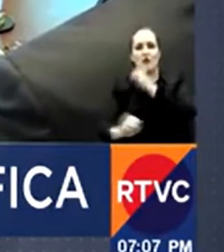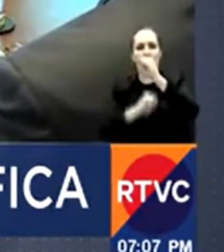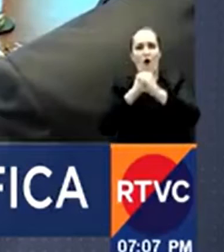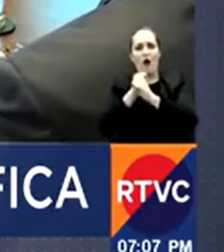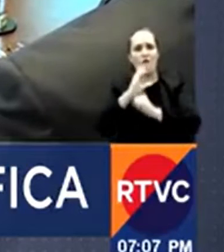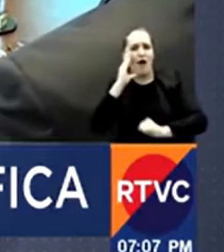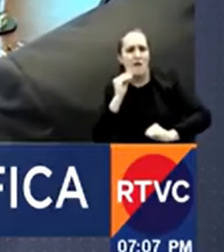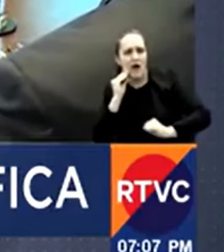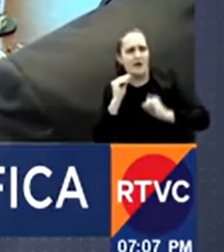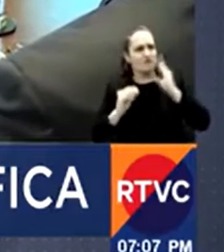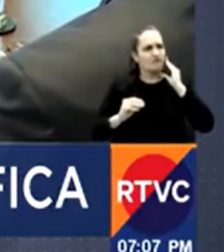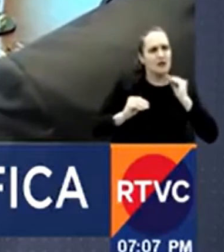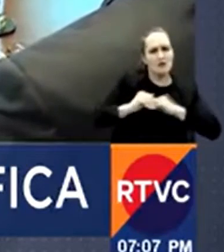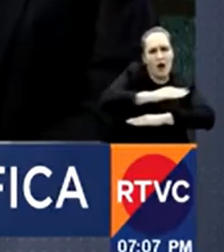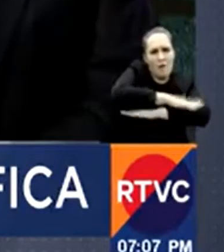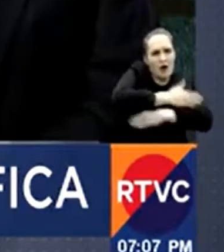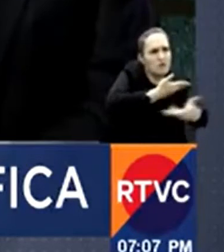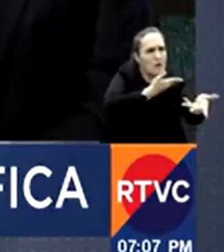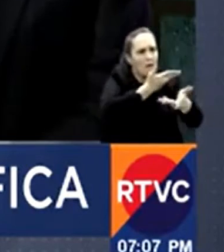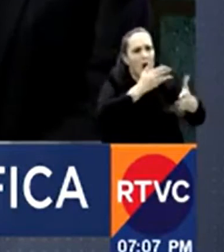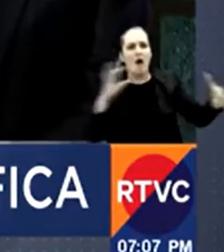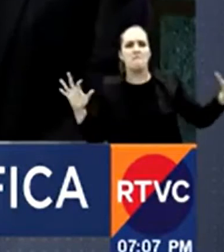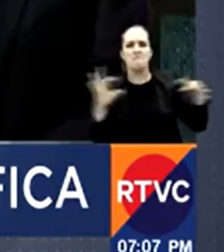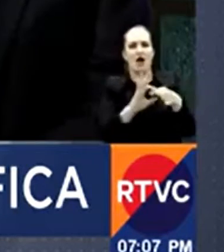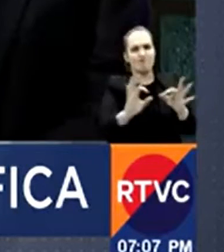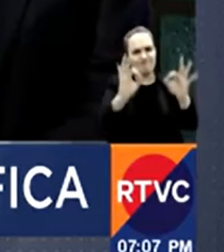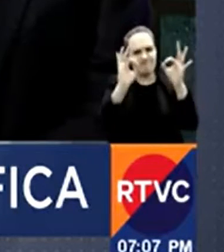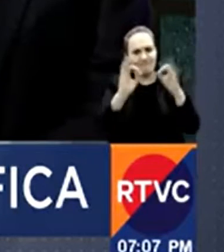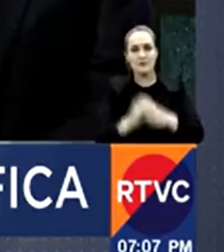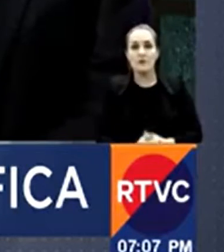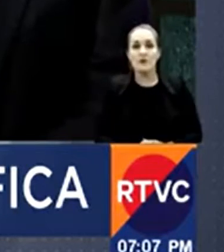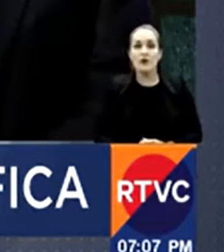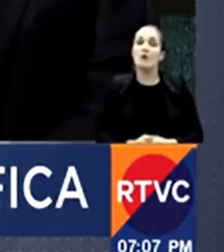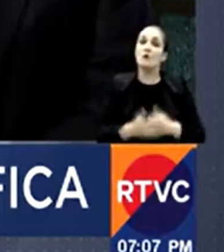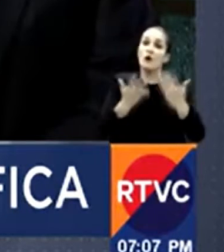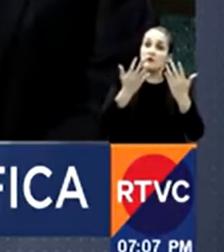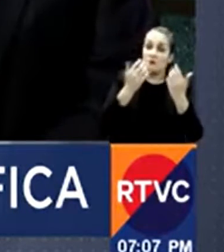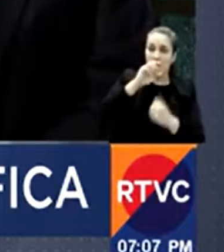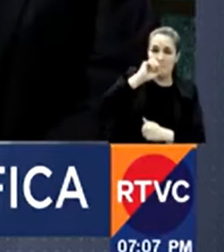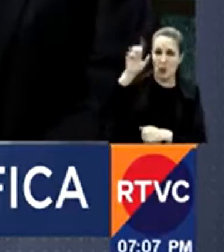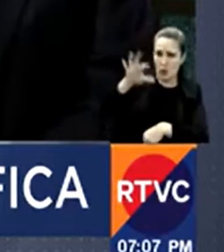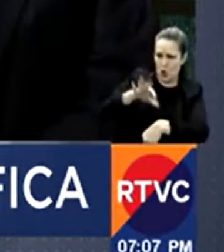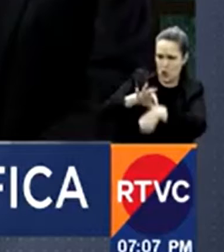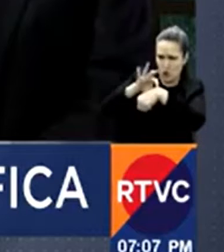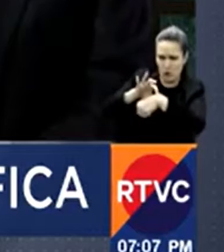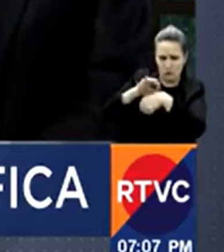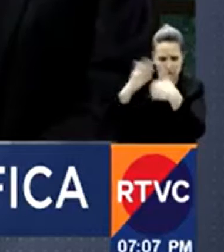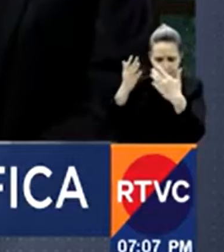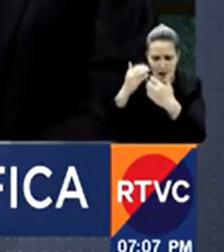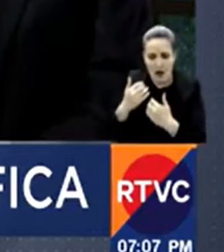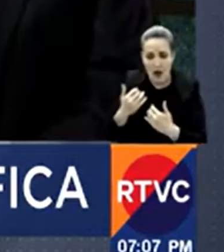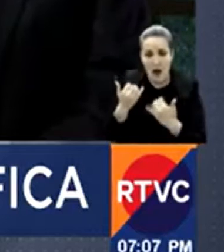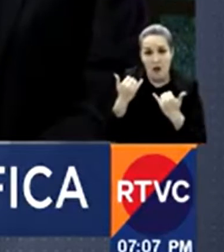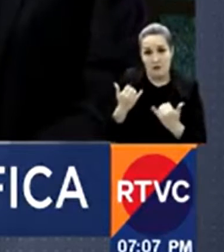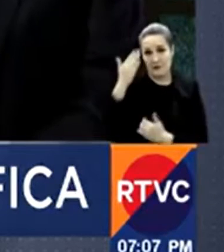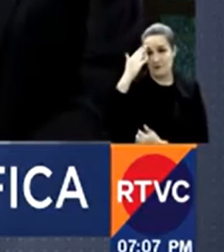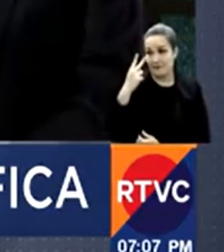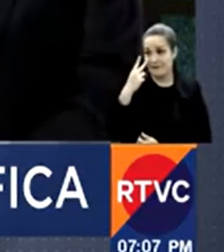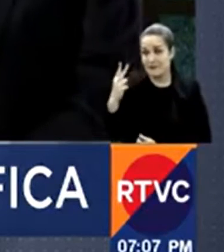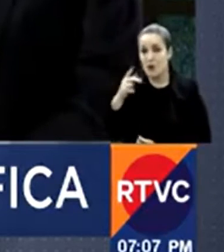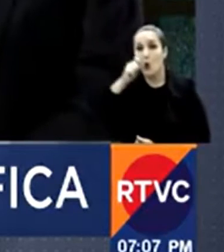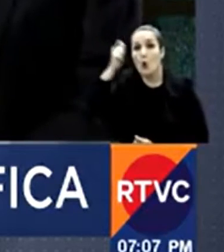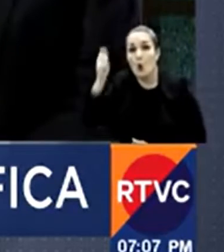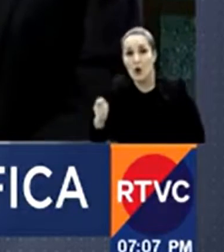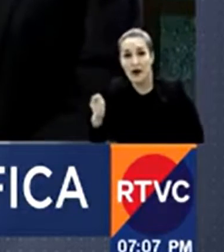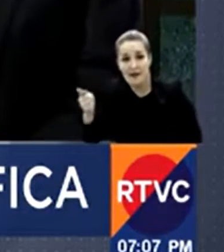dos países. Sí, doctor Cepeda, mire, esta visita ocurre en un contexto muy específico, desde la guerra en Ucrania hasta las